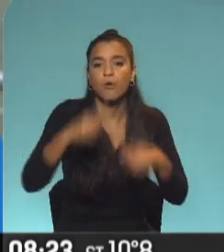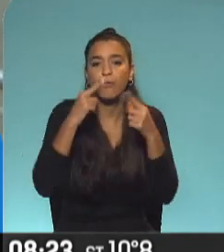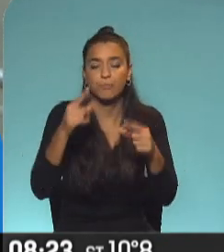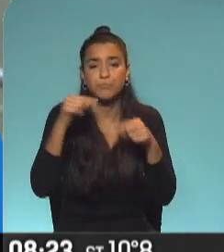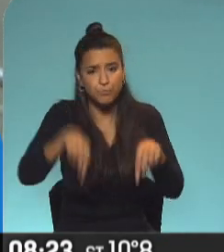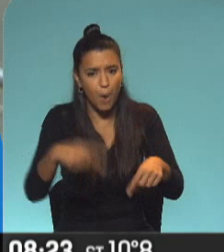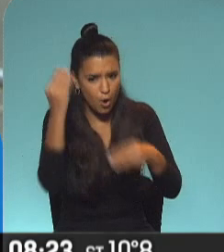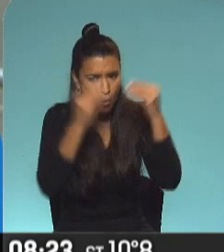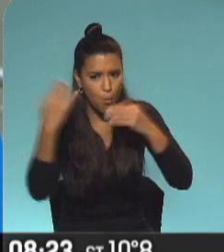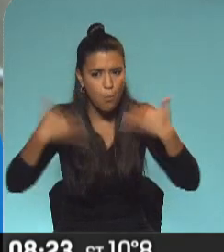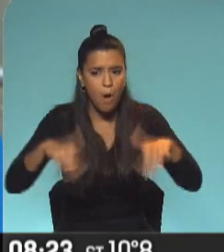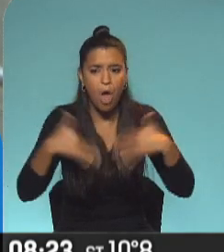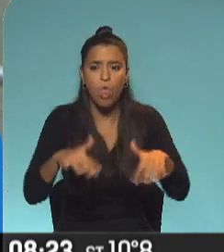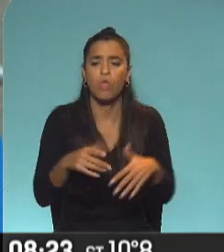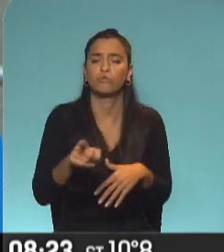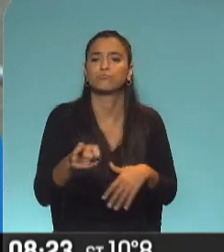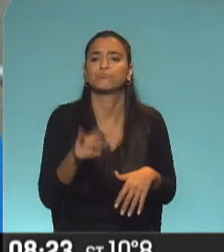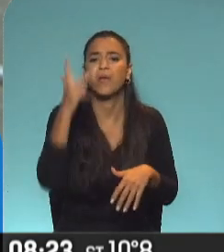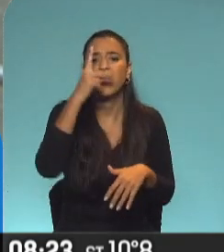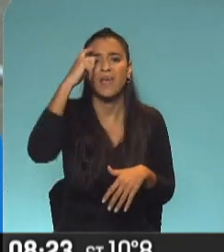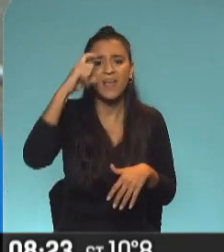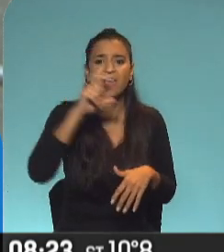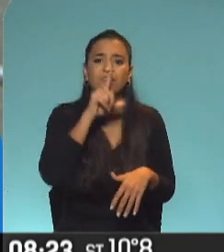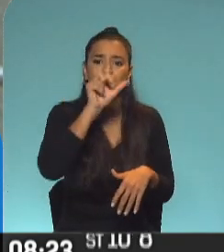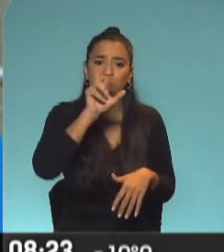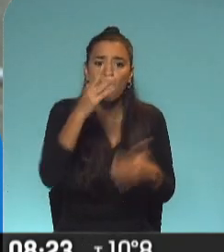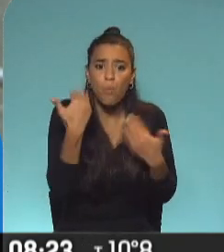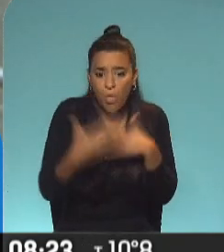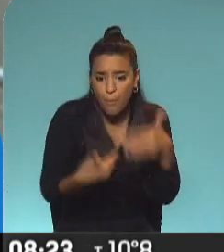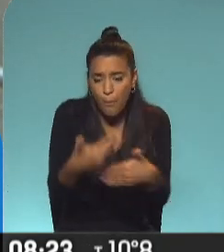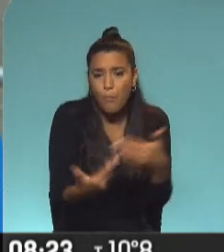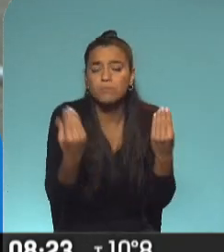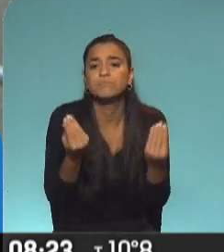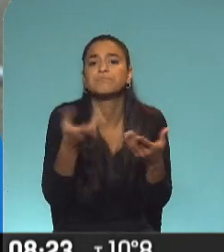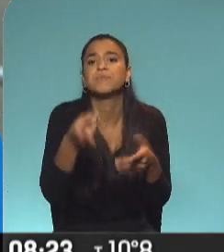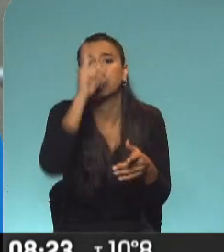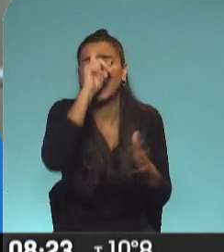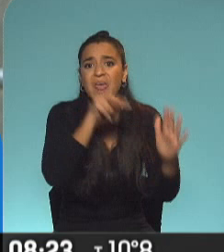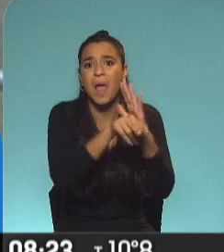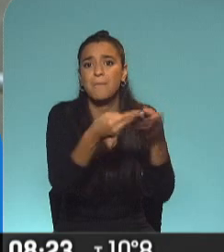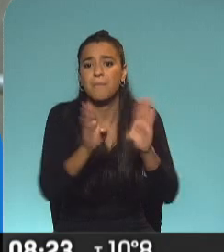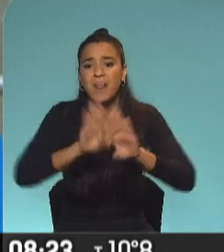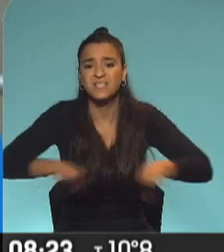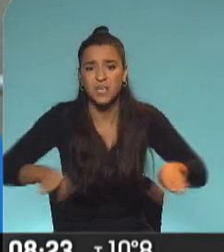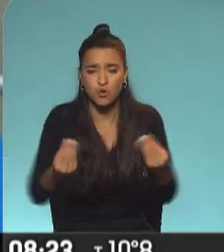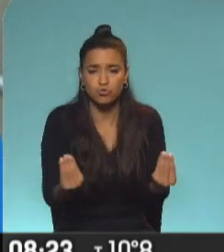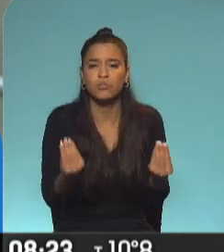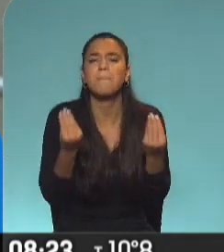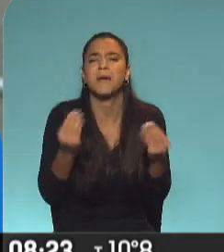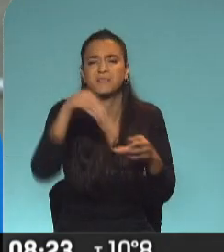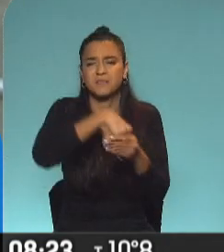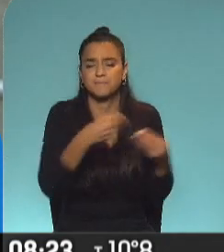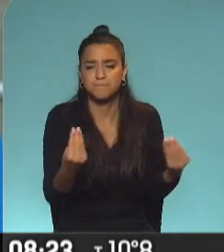muy pero muy preocupado mucha preocupación héctor dicen ustedes por lo que pueda llegar a ocurrir con la terapia intensiva para los más chiquitos que es lo que está ocurriendo